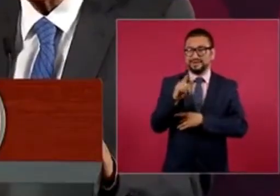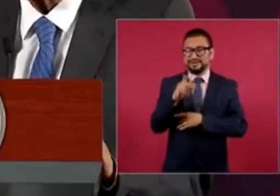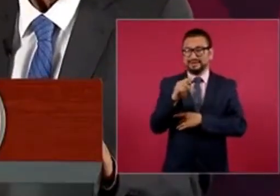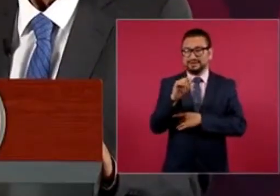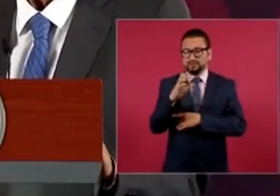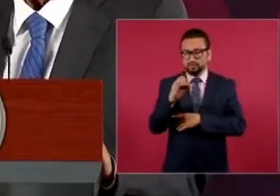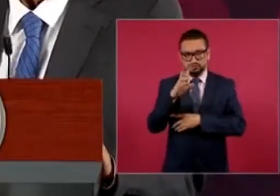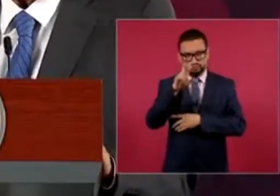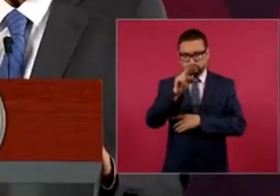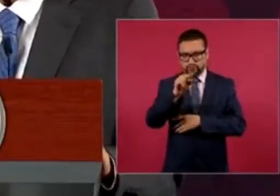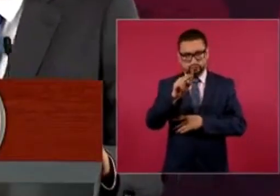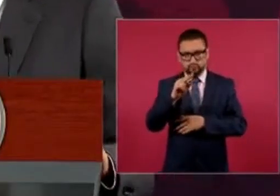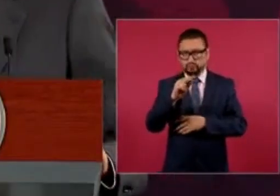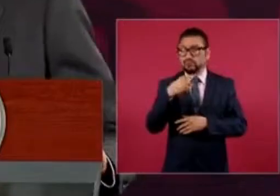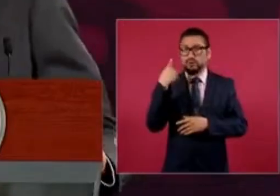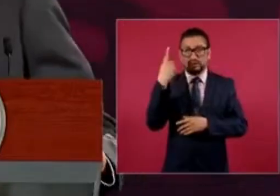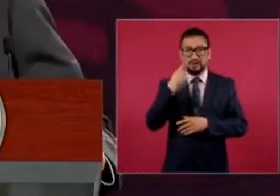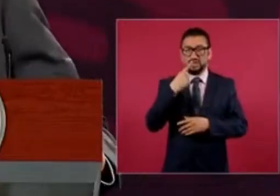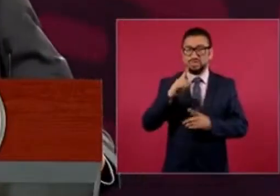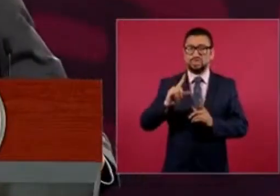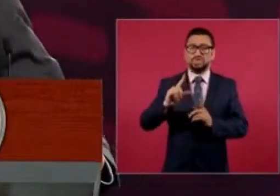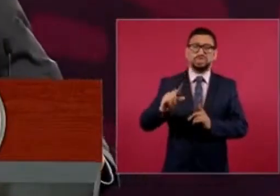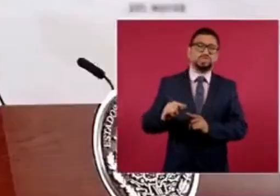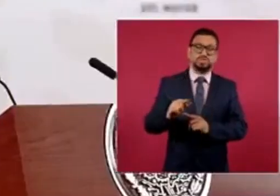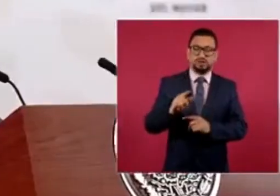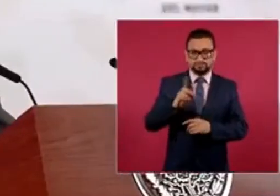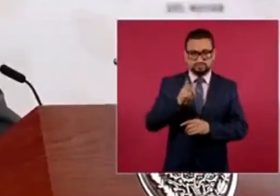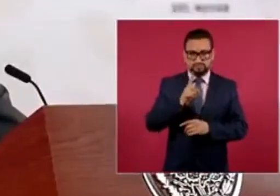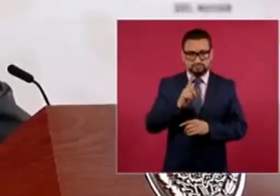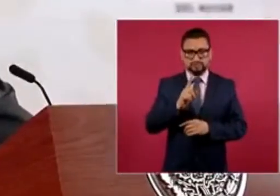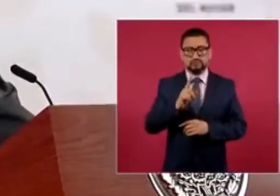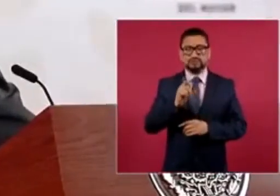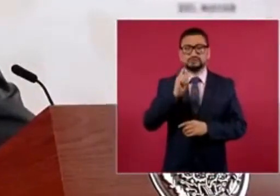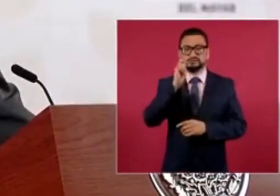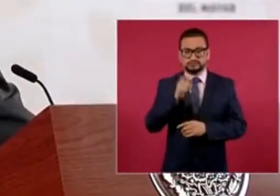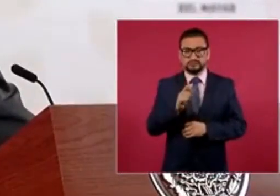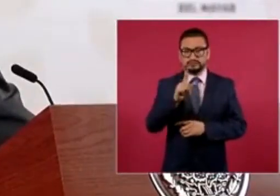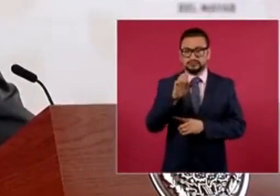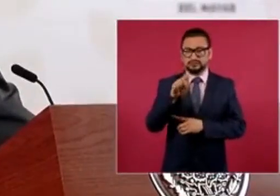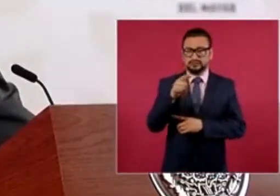como se dice de manera despectiva, son lenguas.